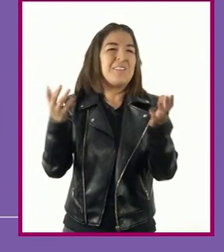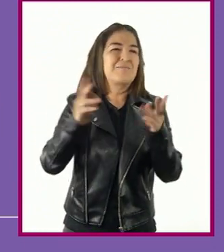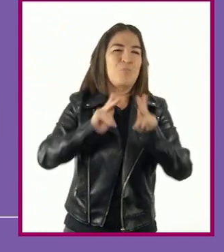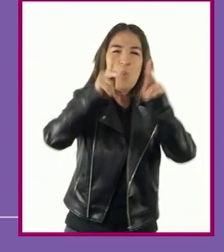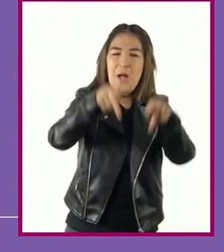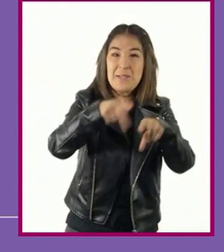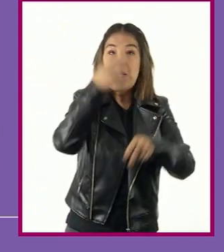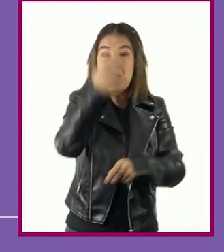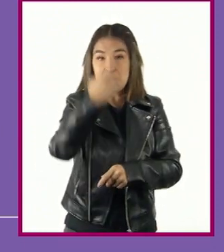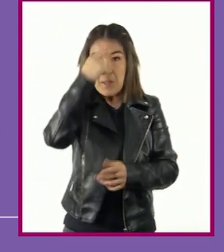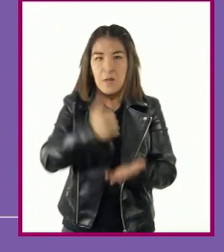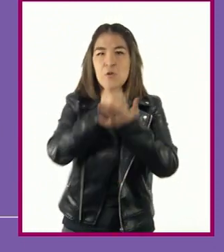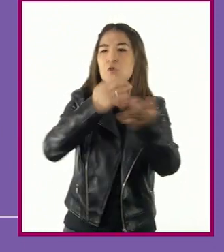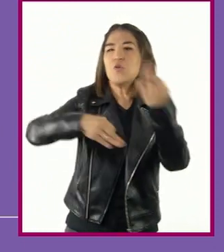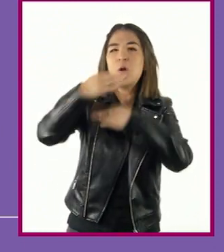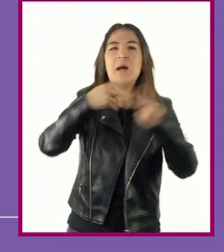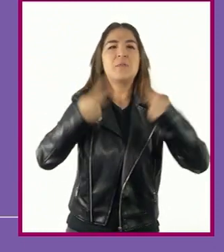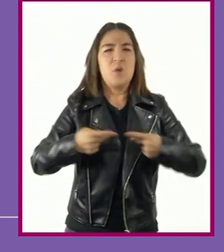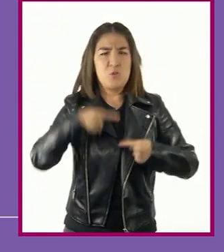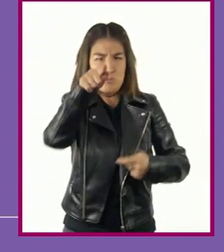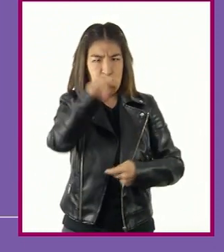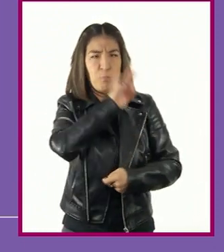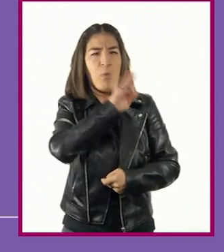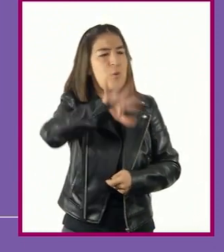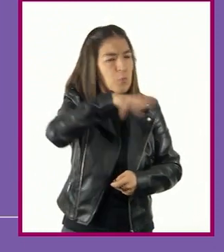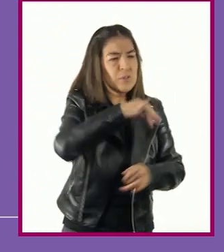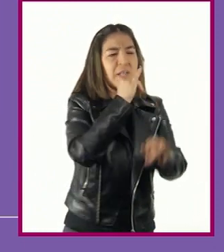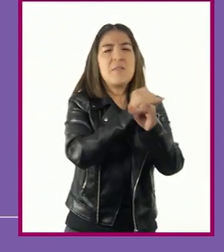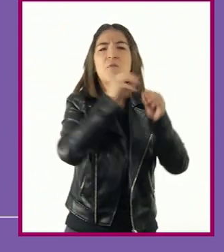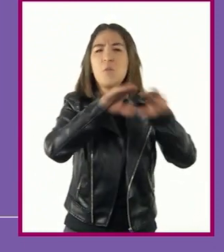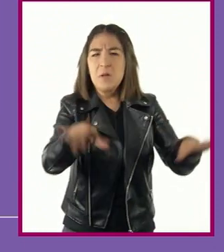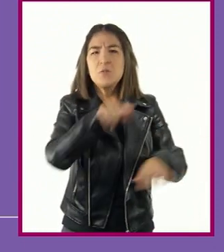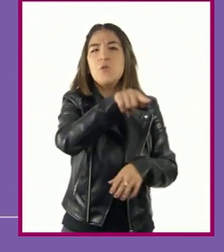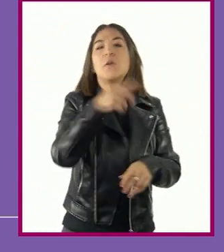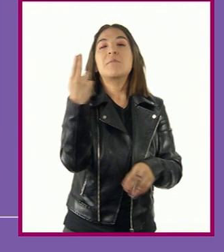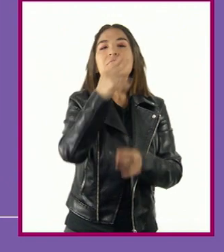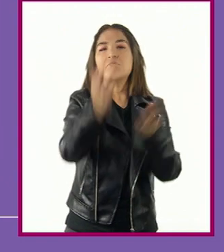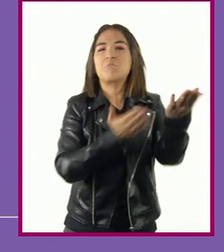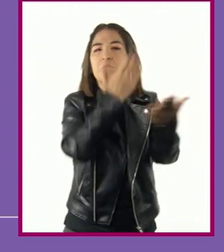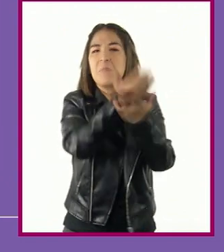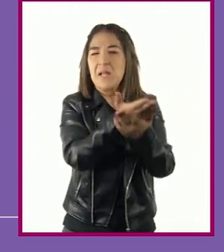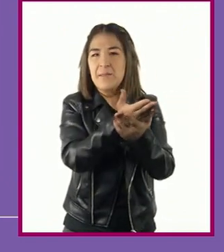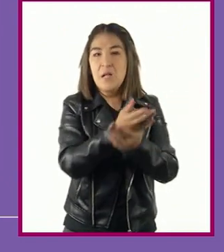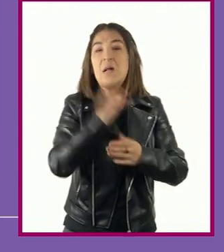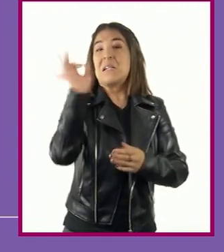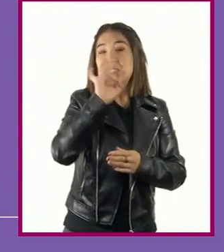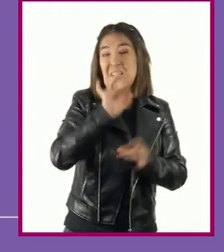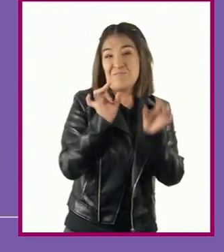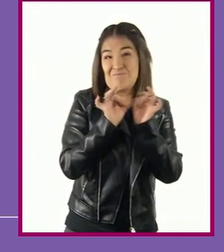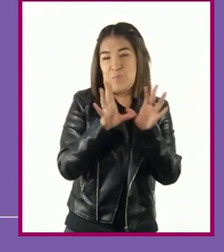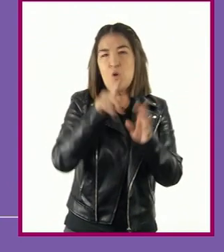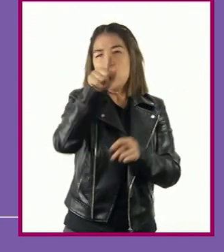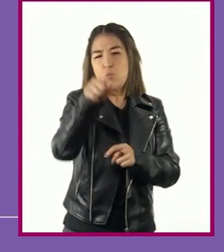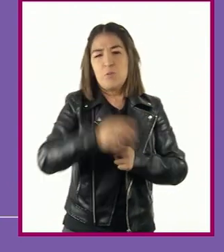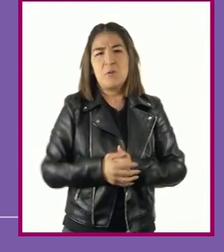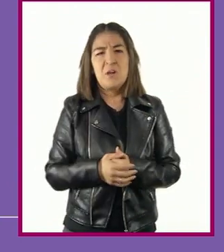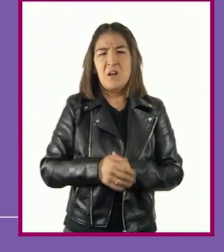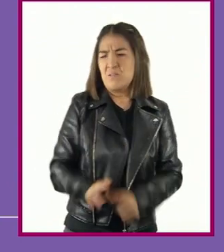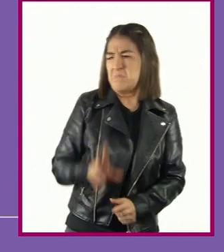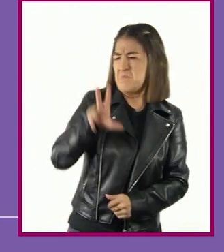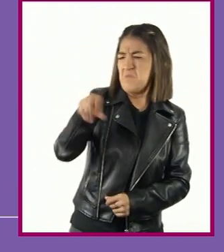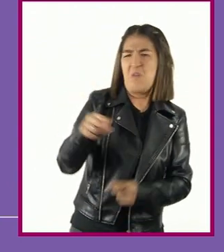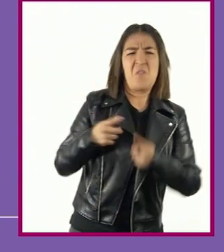Tú puedes tener acceso a esta información solicitándolo a la dependencia correspondiente. Si por alguna razón esta se te